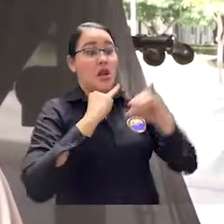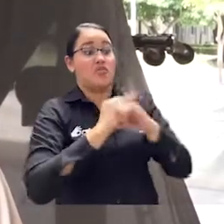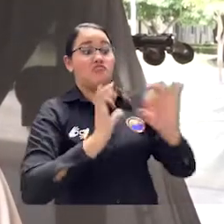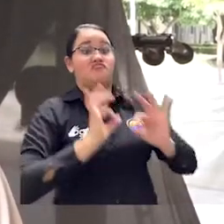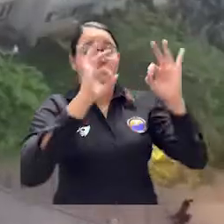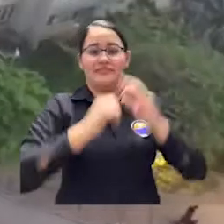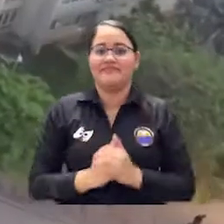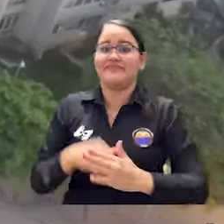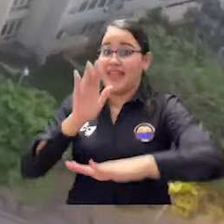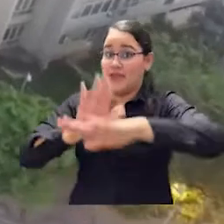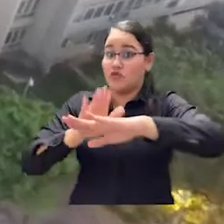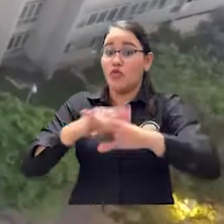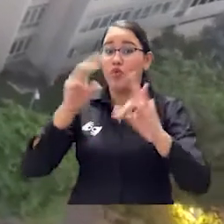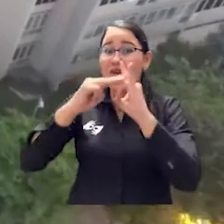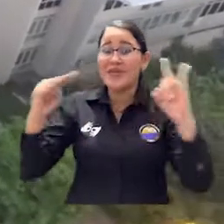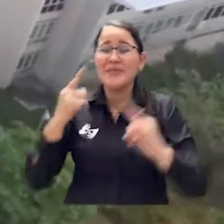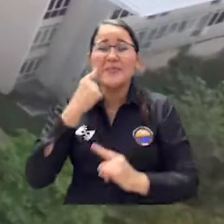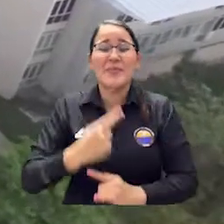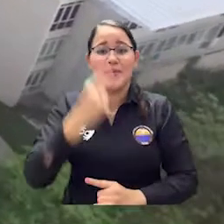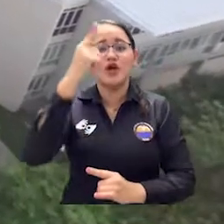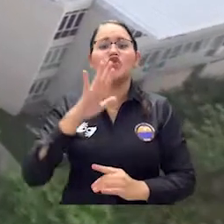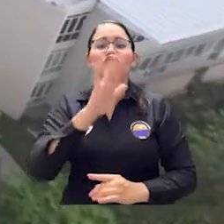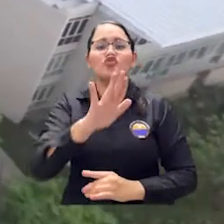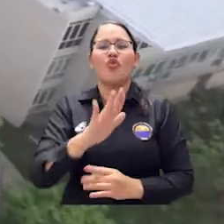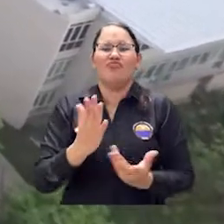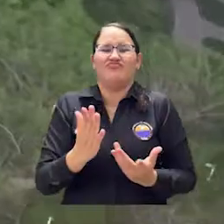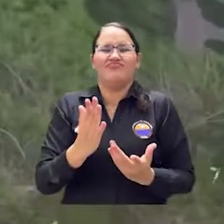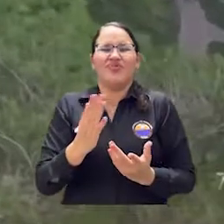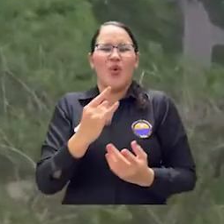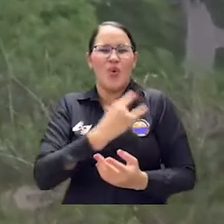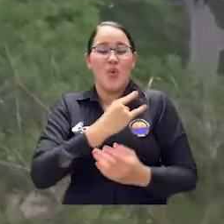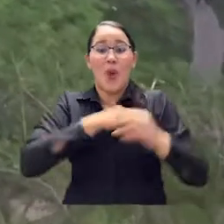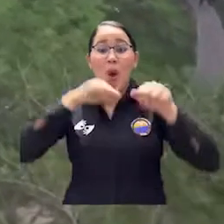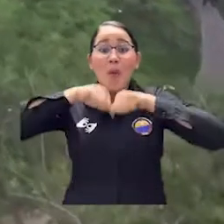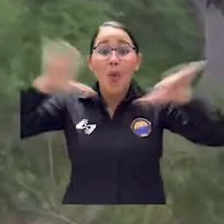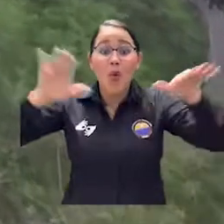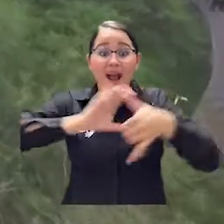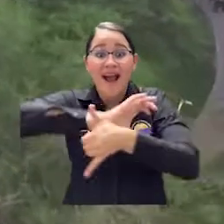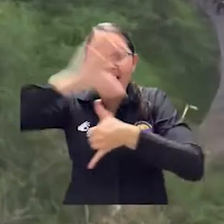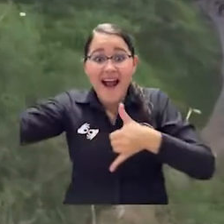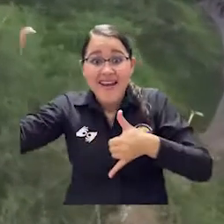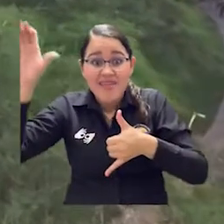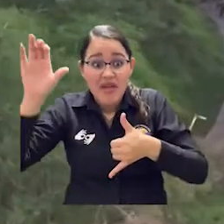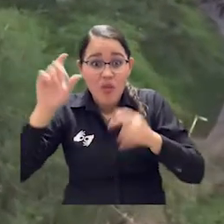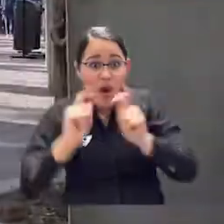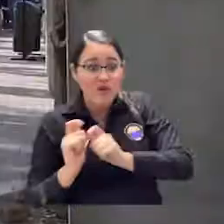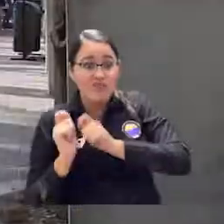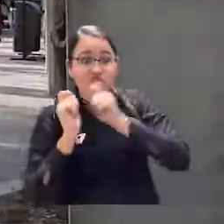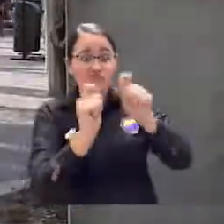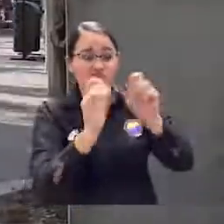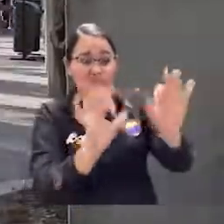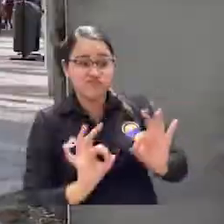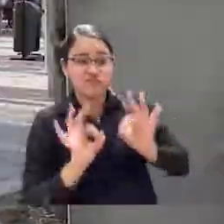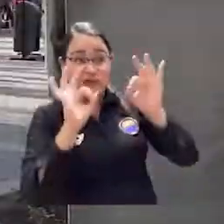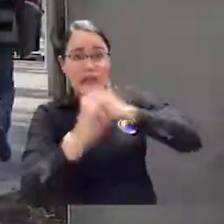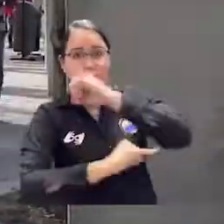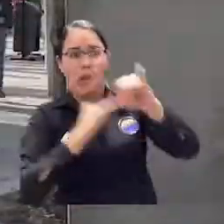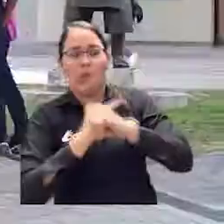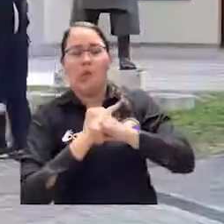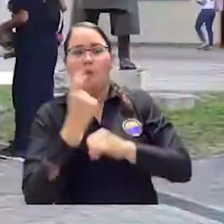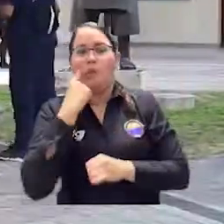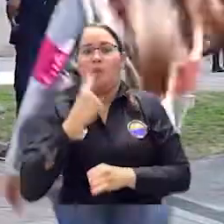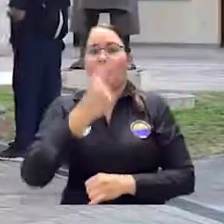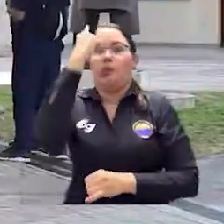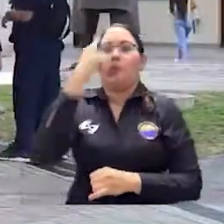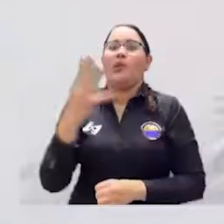nivel nacional. Unimagdalena es la primera universidad pública en obtener una acreditación internacional en la región Caribe, lo que